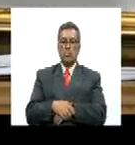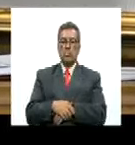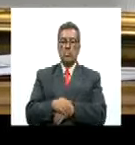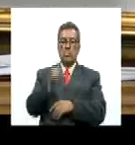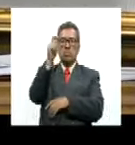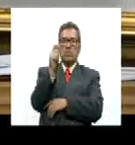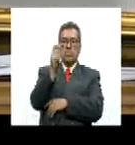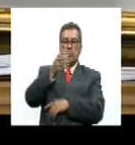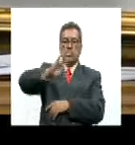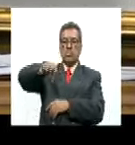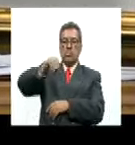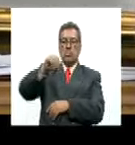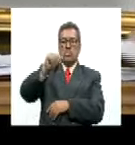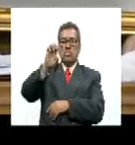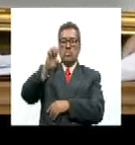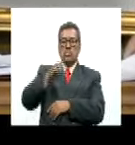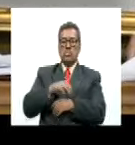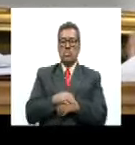Diputado José Gregorio Correa.